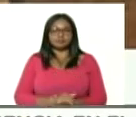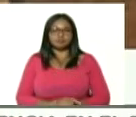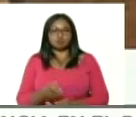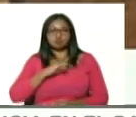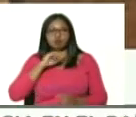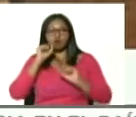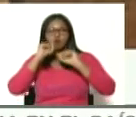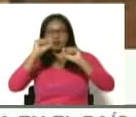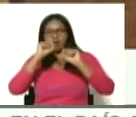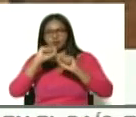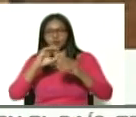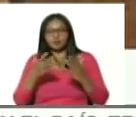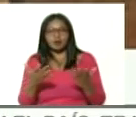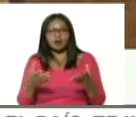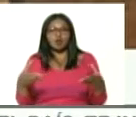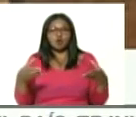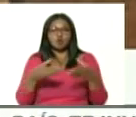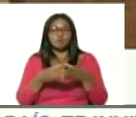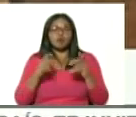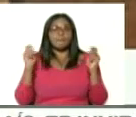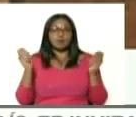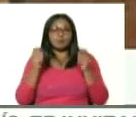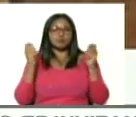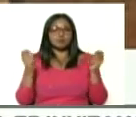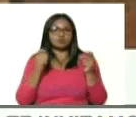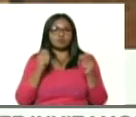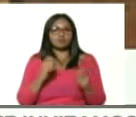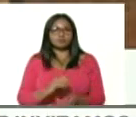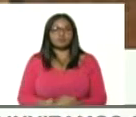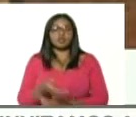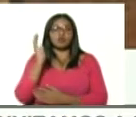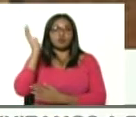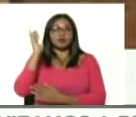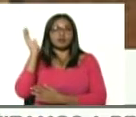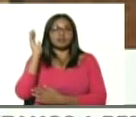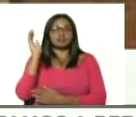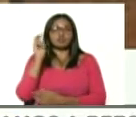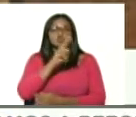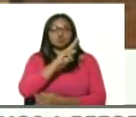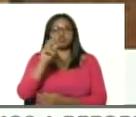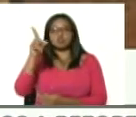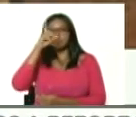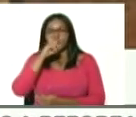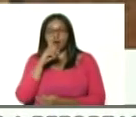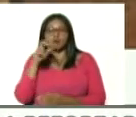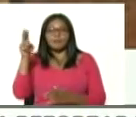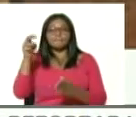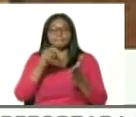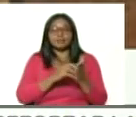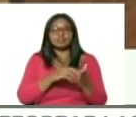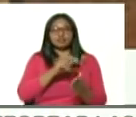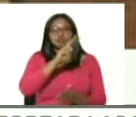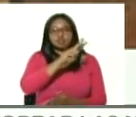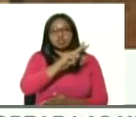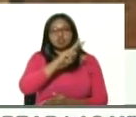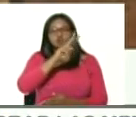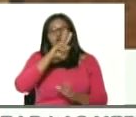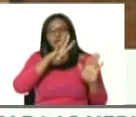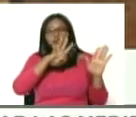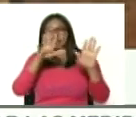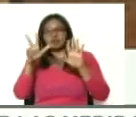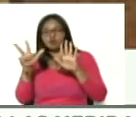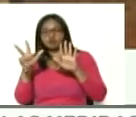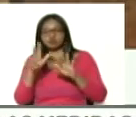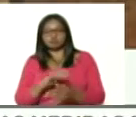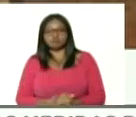logrado conformar los equipos promotores del Congreso Bicentenario de los Pueblos en 1.298, en un